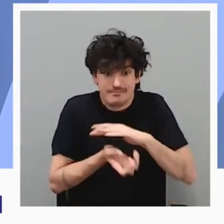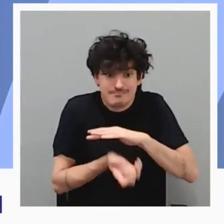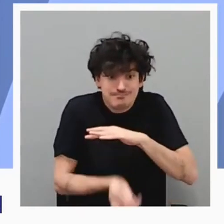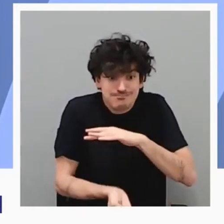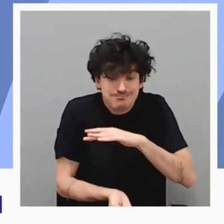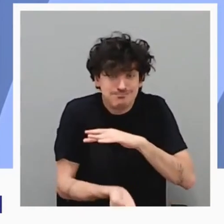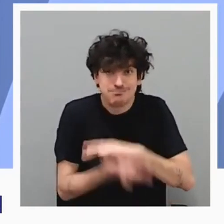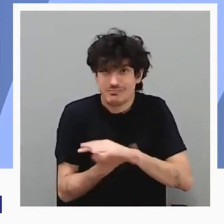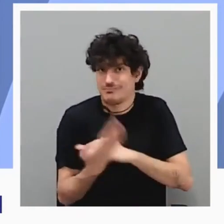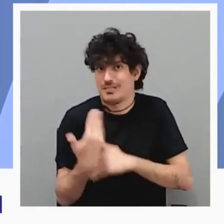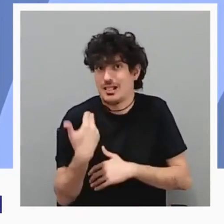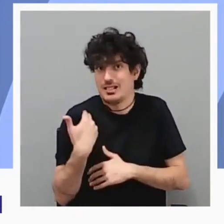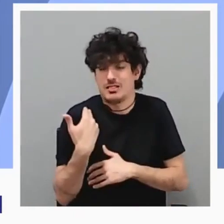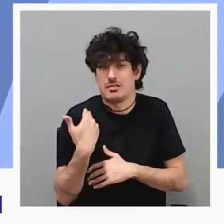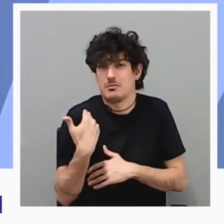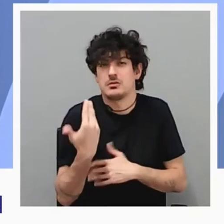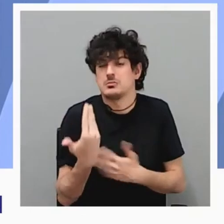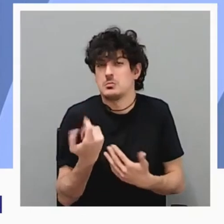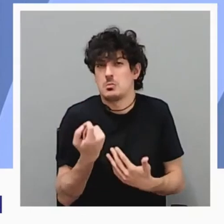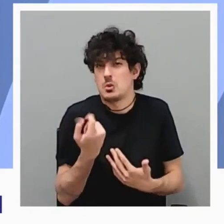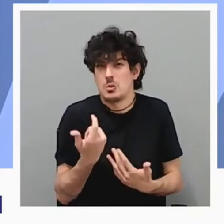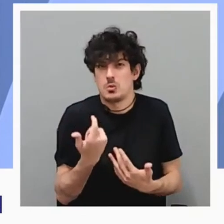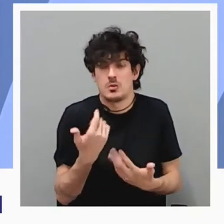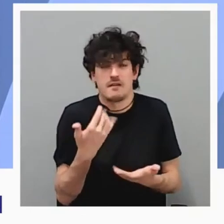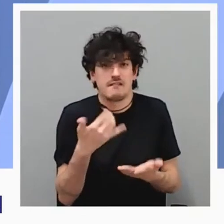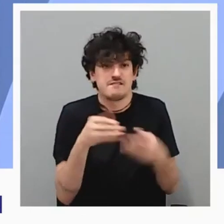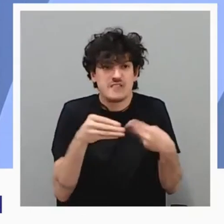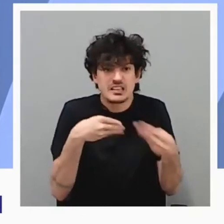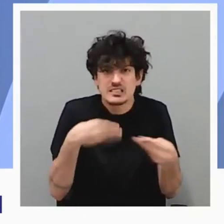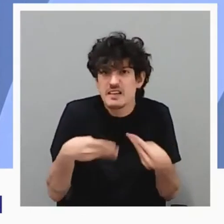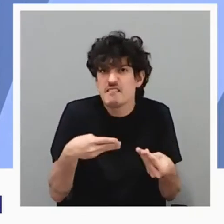mucho más frágil, es mucho más